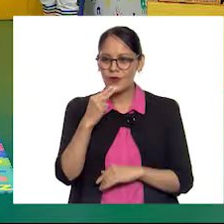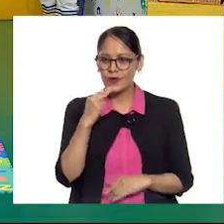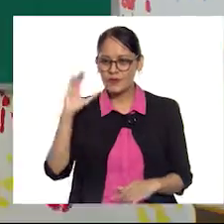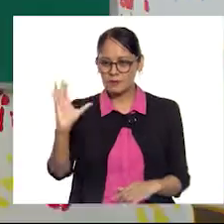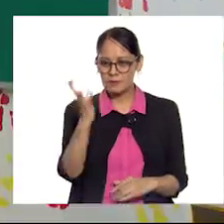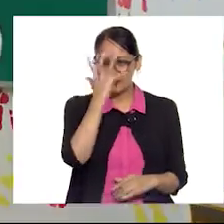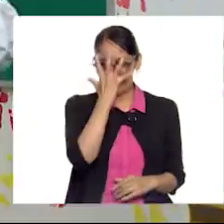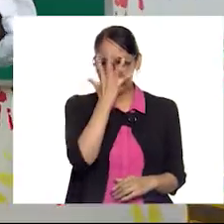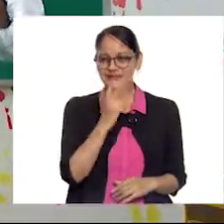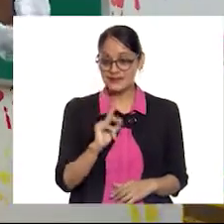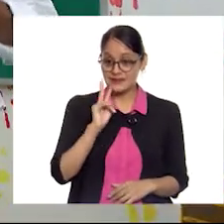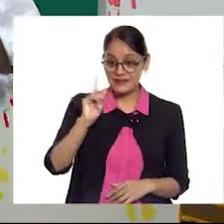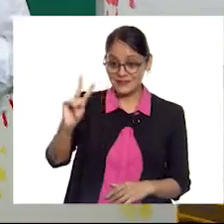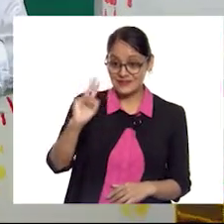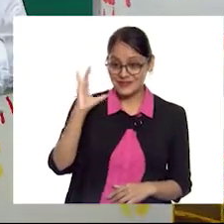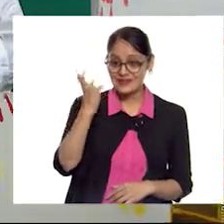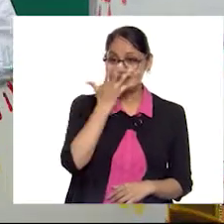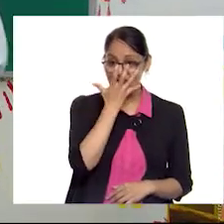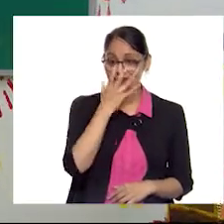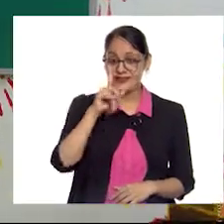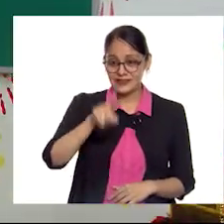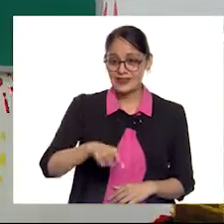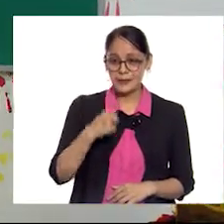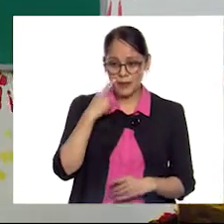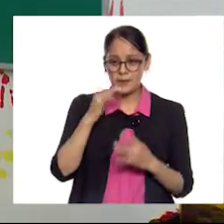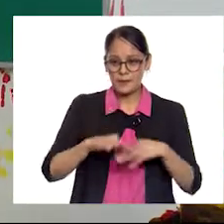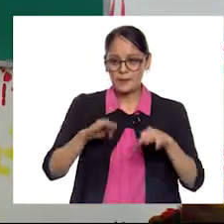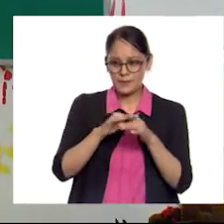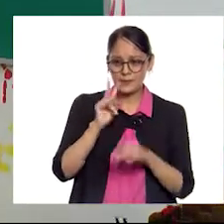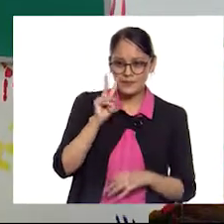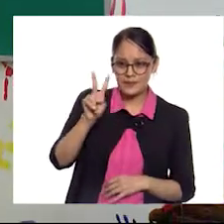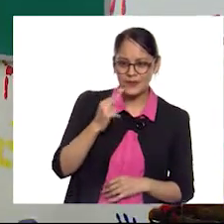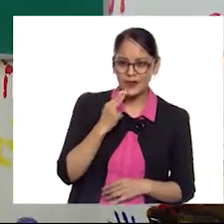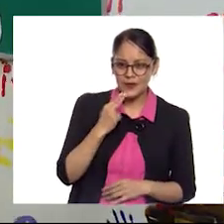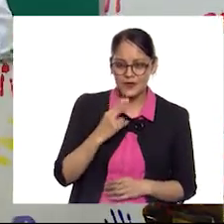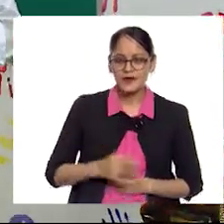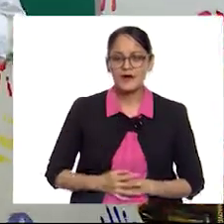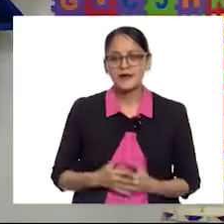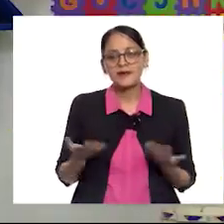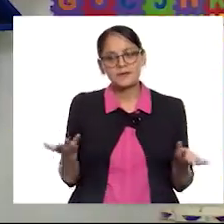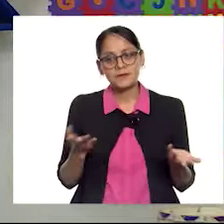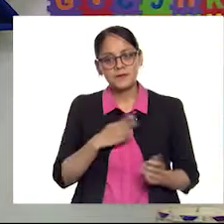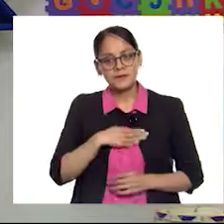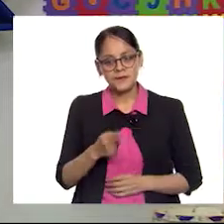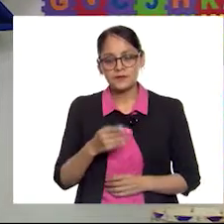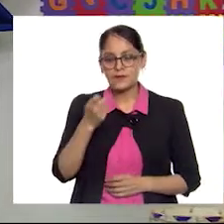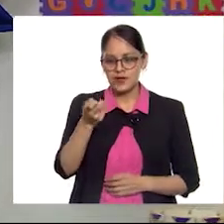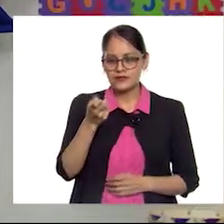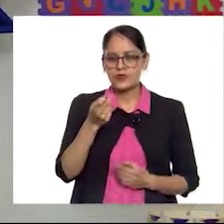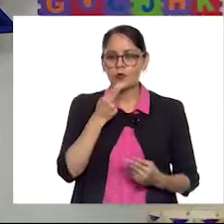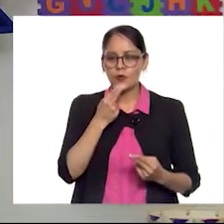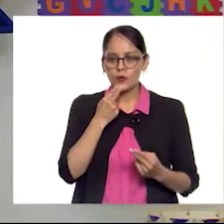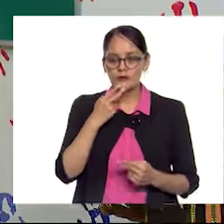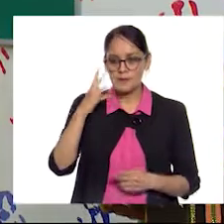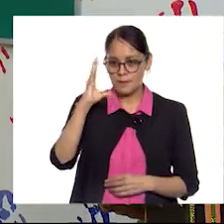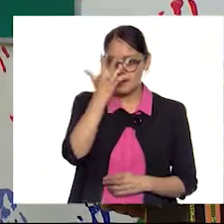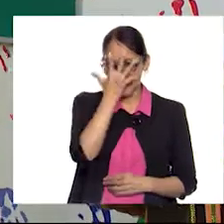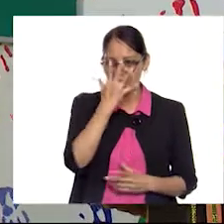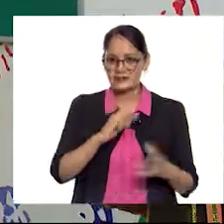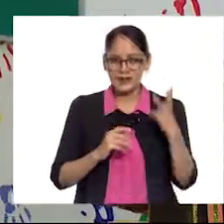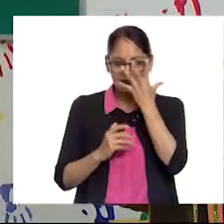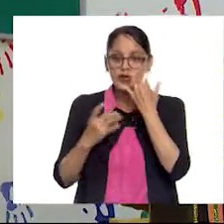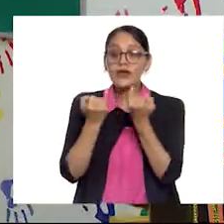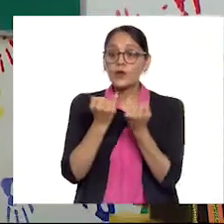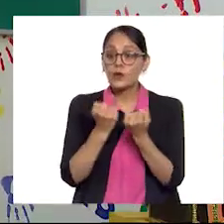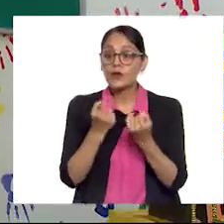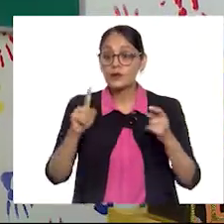Exacto, sí te diste cuenta, ¿no? Sí. Que las máscaras son muy peculiares. Sí. Y bueno, estas utilizaron máscaras y también utilizaron